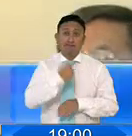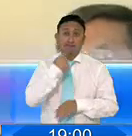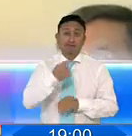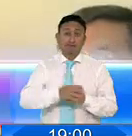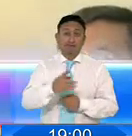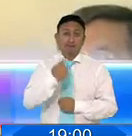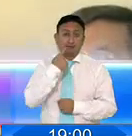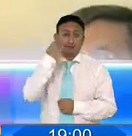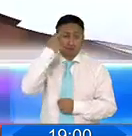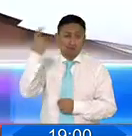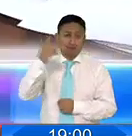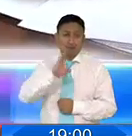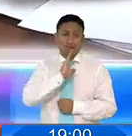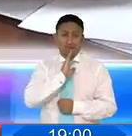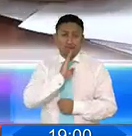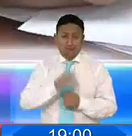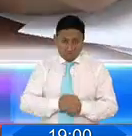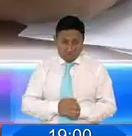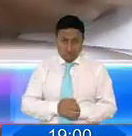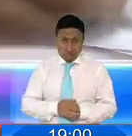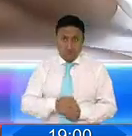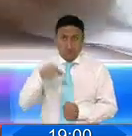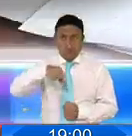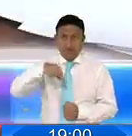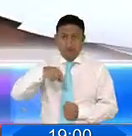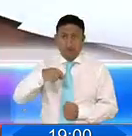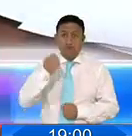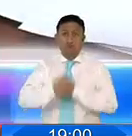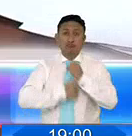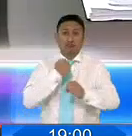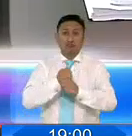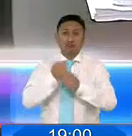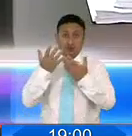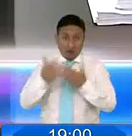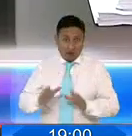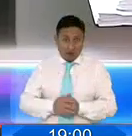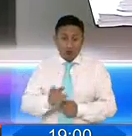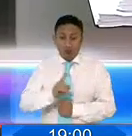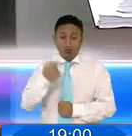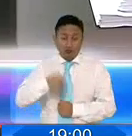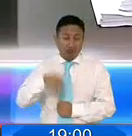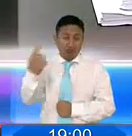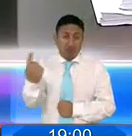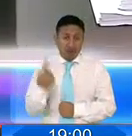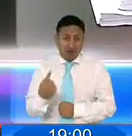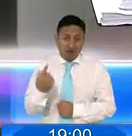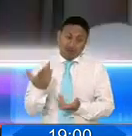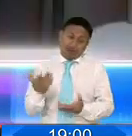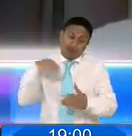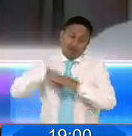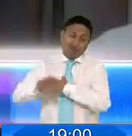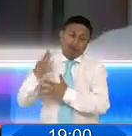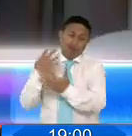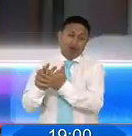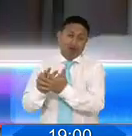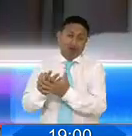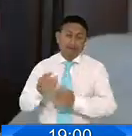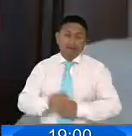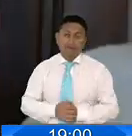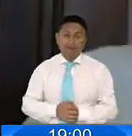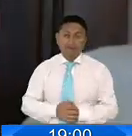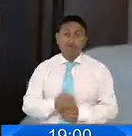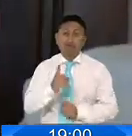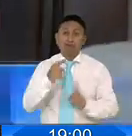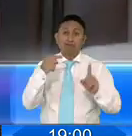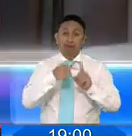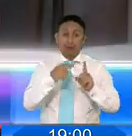Rafael Correa está en Bélgica. Por lo tanto, al no caducar el delito de cohecho, cuando regrese deberá pagar su pena. En el caso de él y de